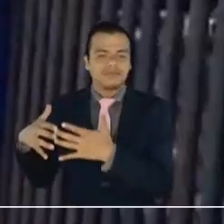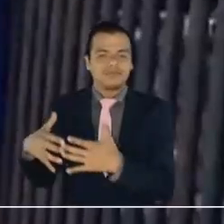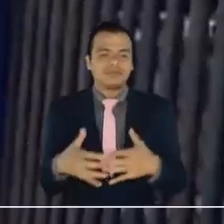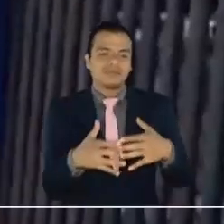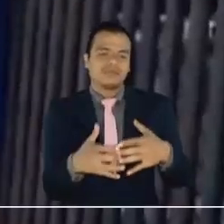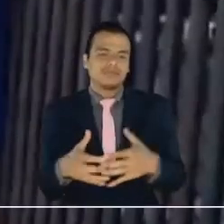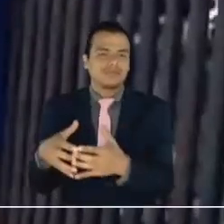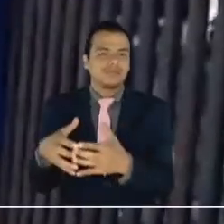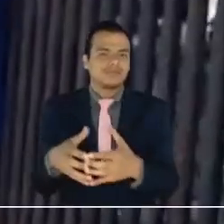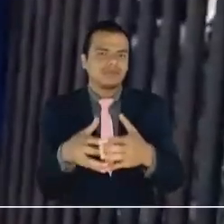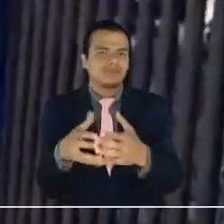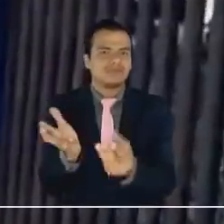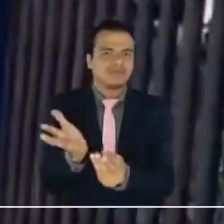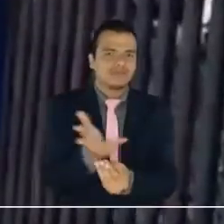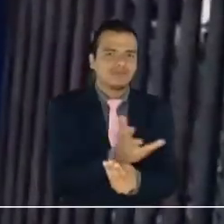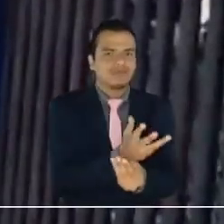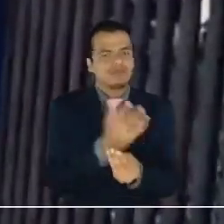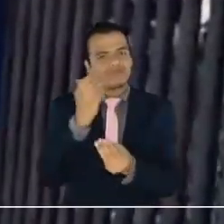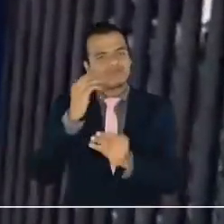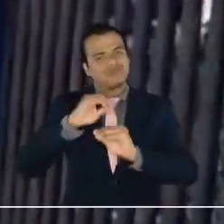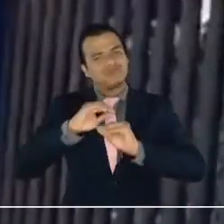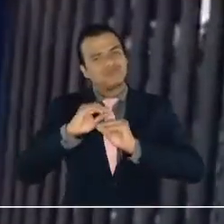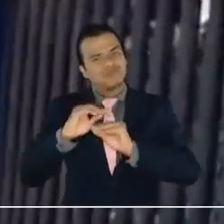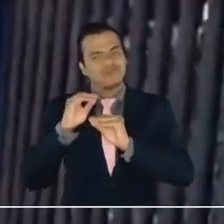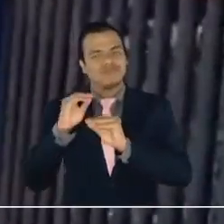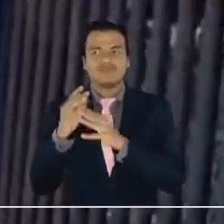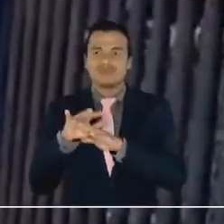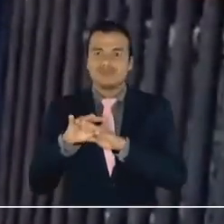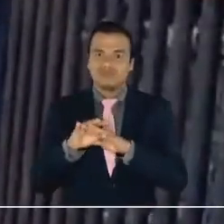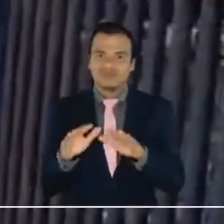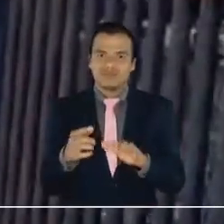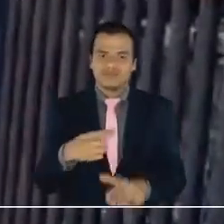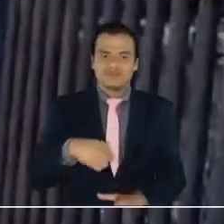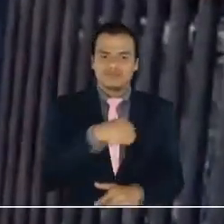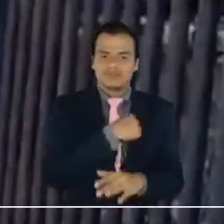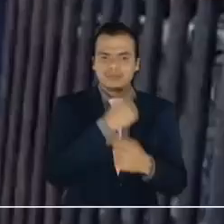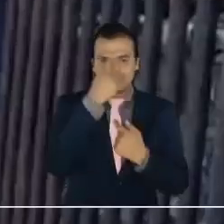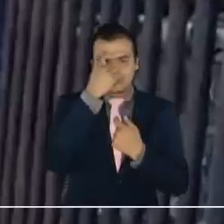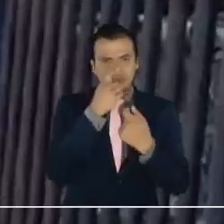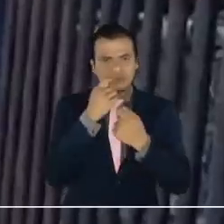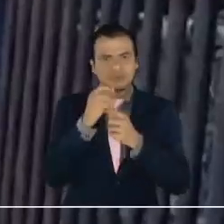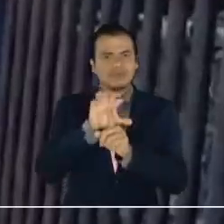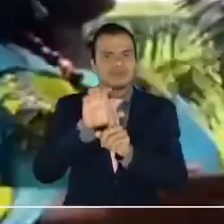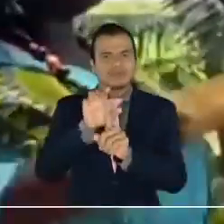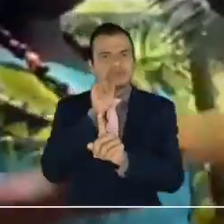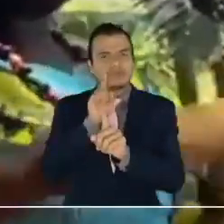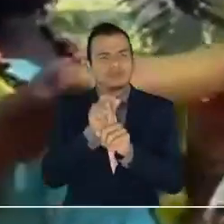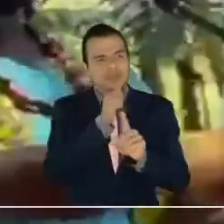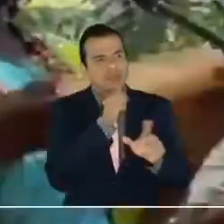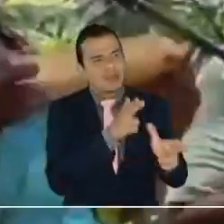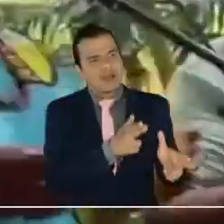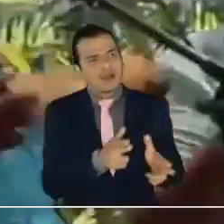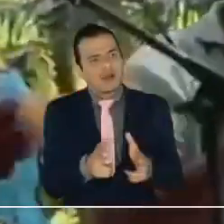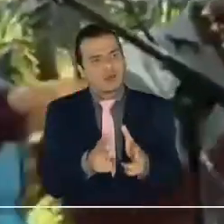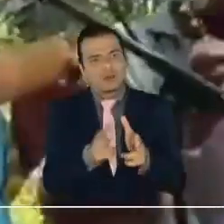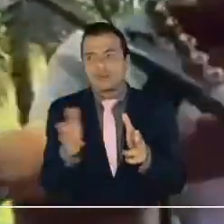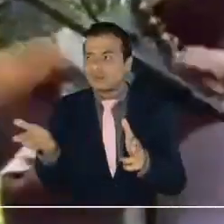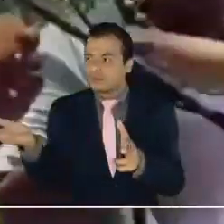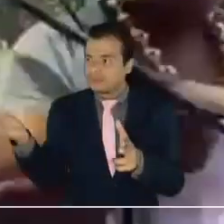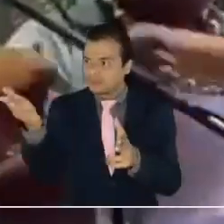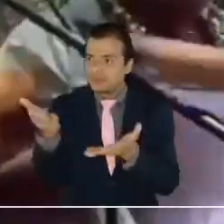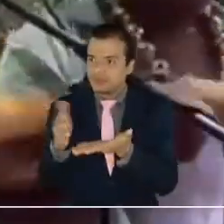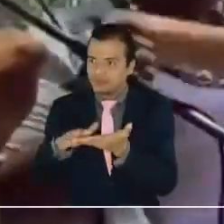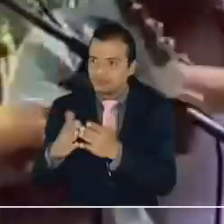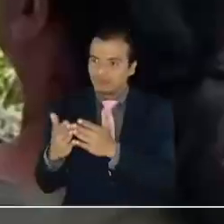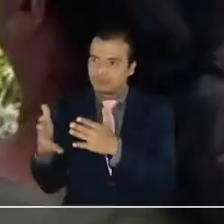artística cultural precisamente para reconciliarnos con nuestros ríos, con la naturaleza y con esta